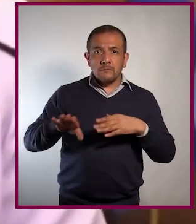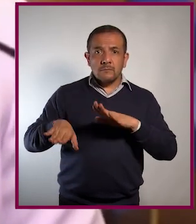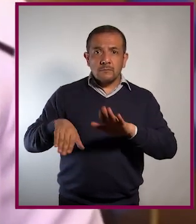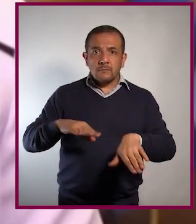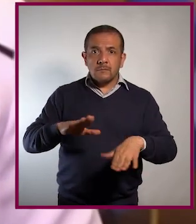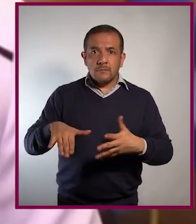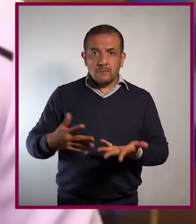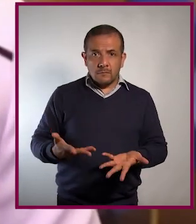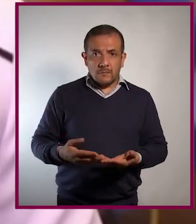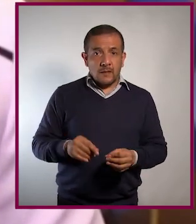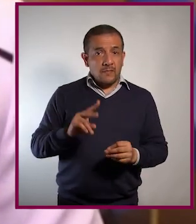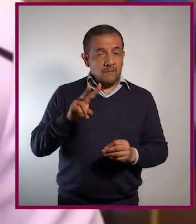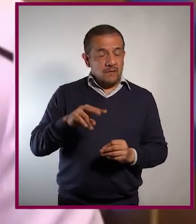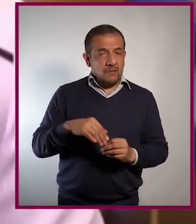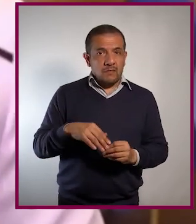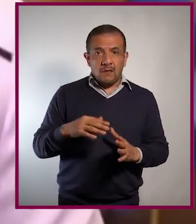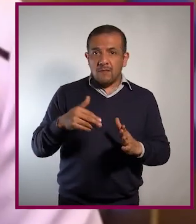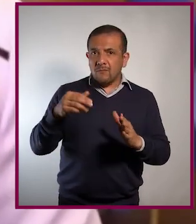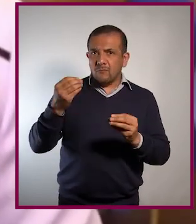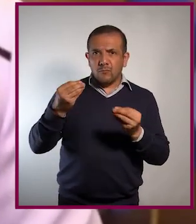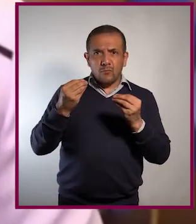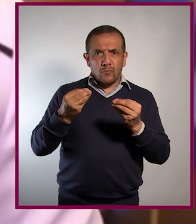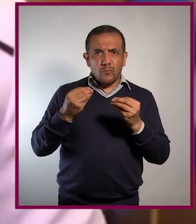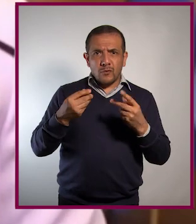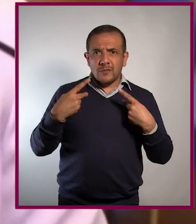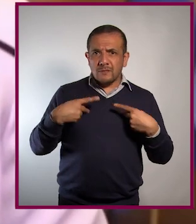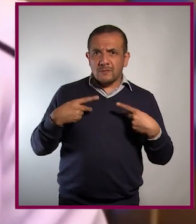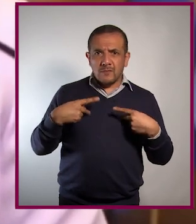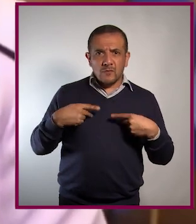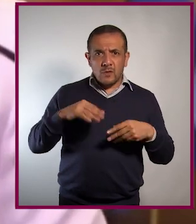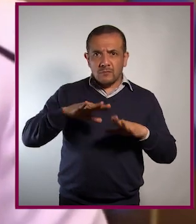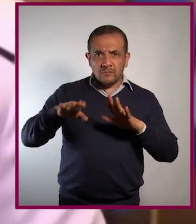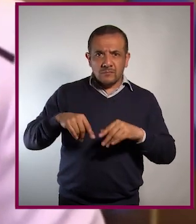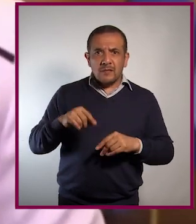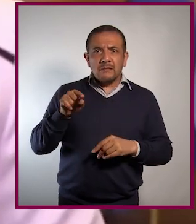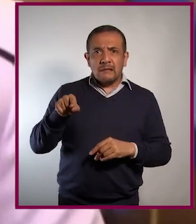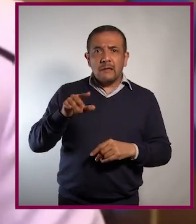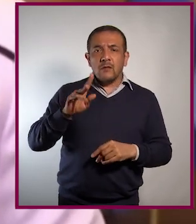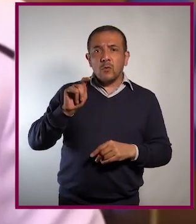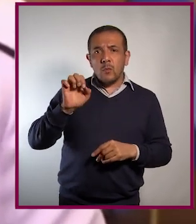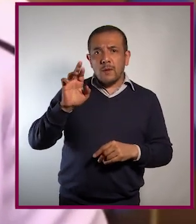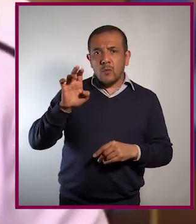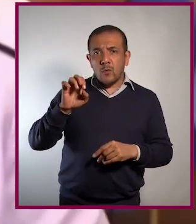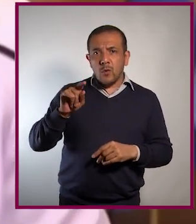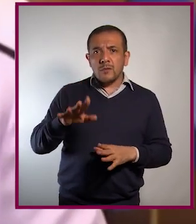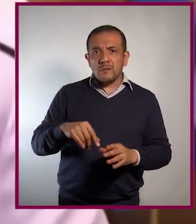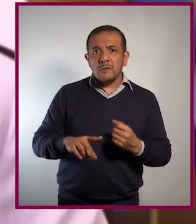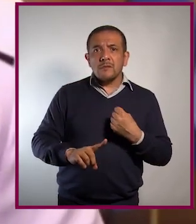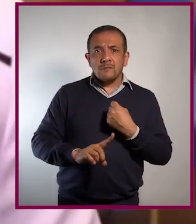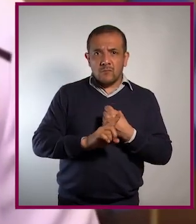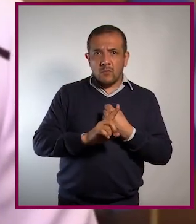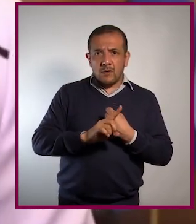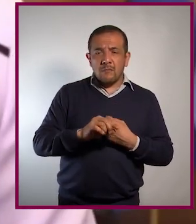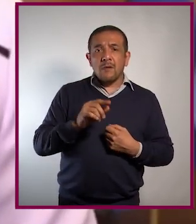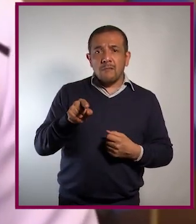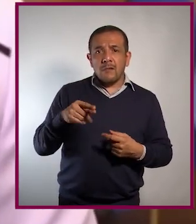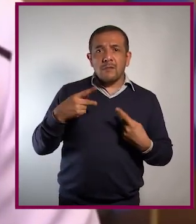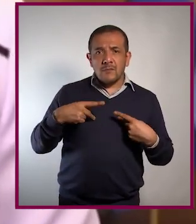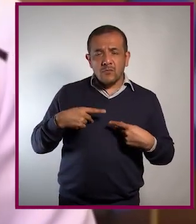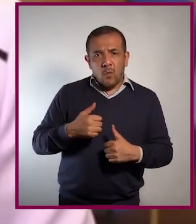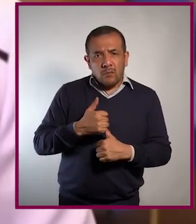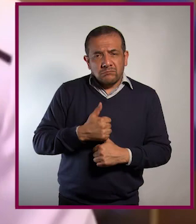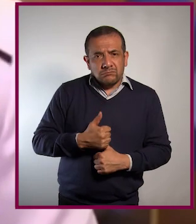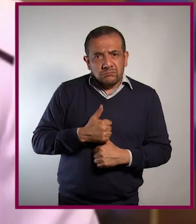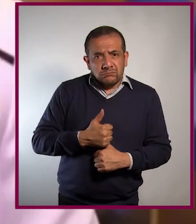muertes, una cantidad realmente devastadora que es producto de la tuberculosis, y es inaceptable que las